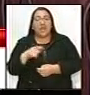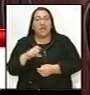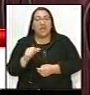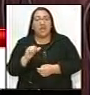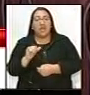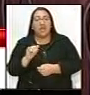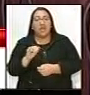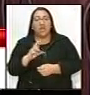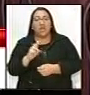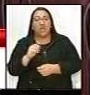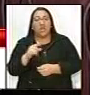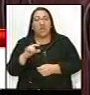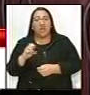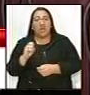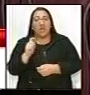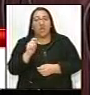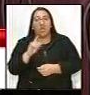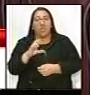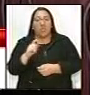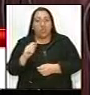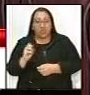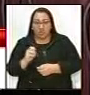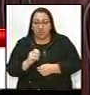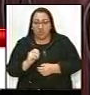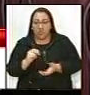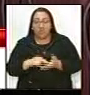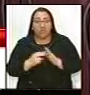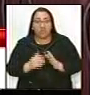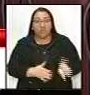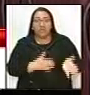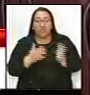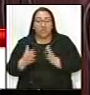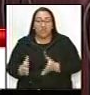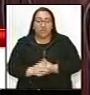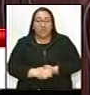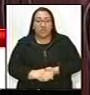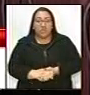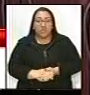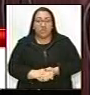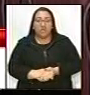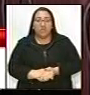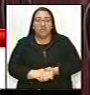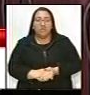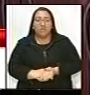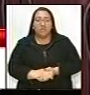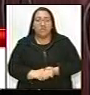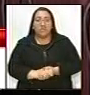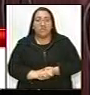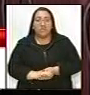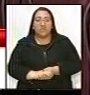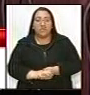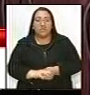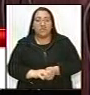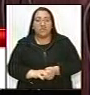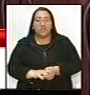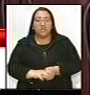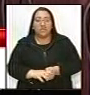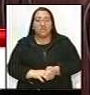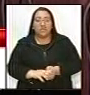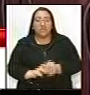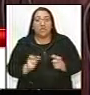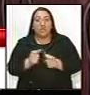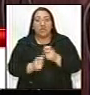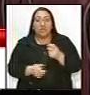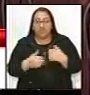destructor pasamos a la estación de orden del día en el con